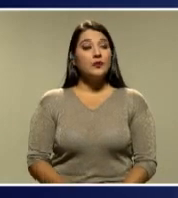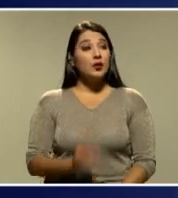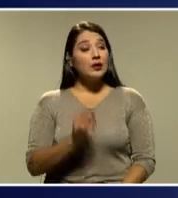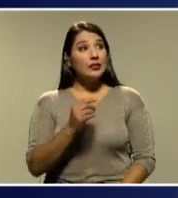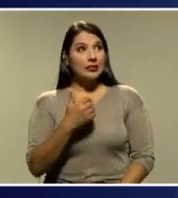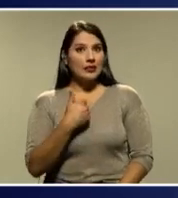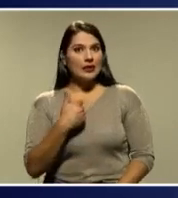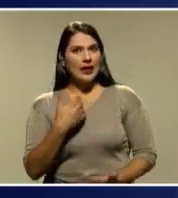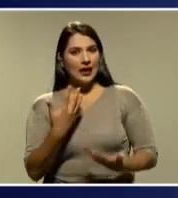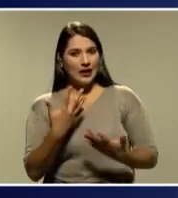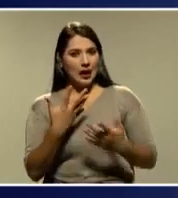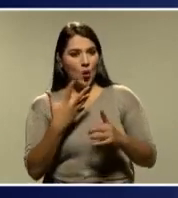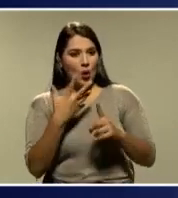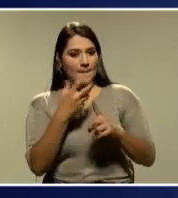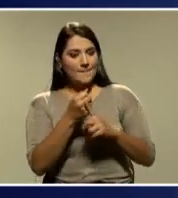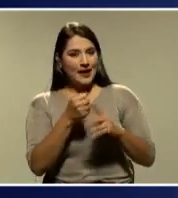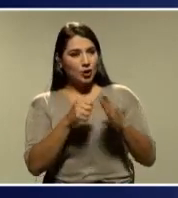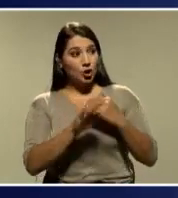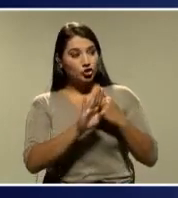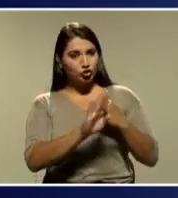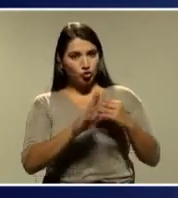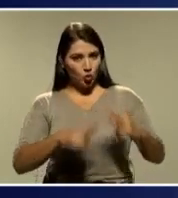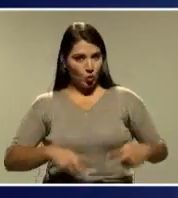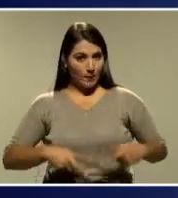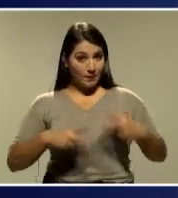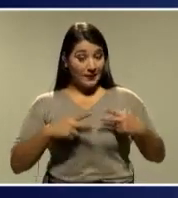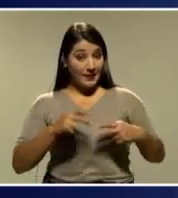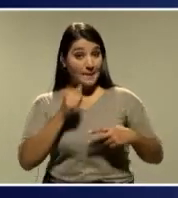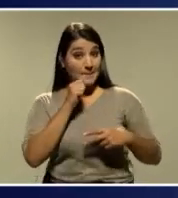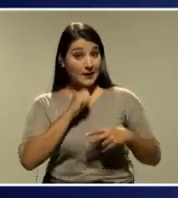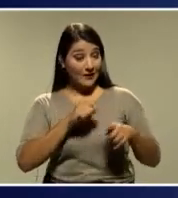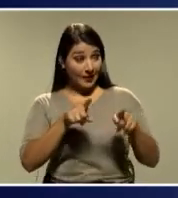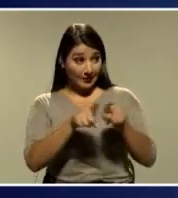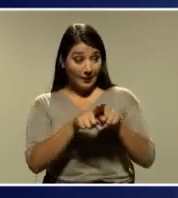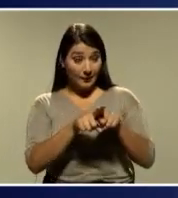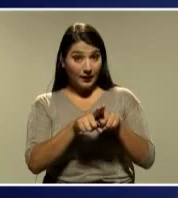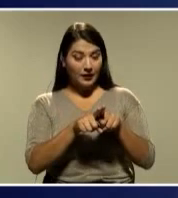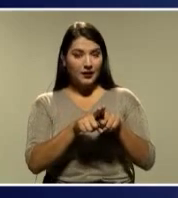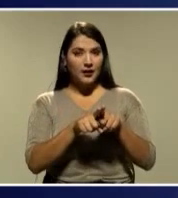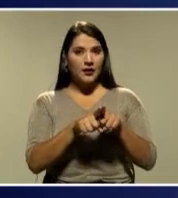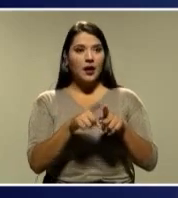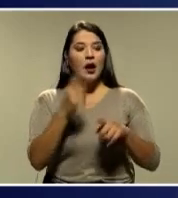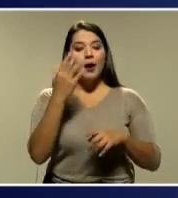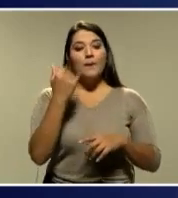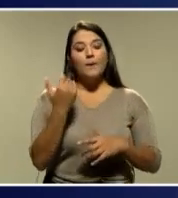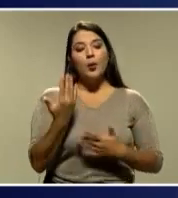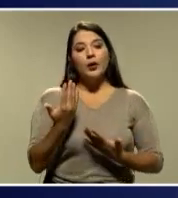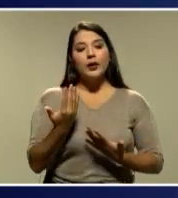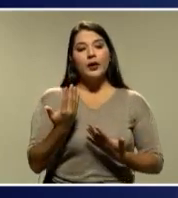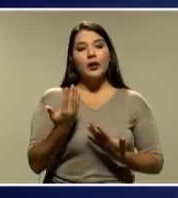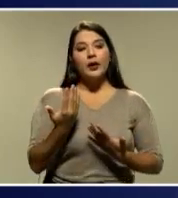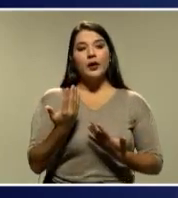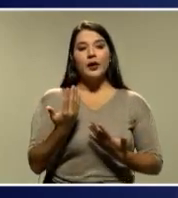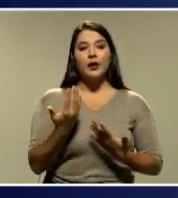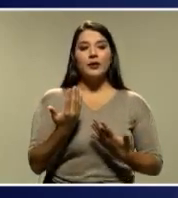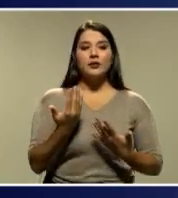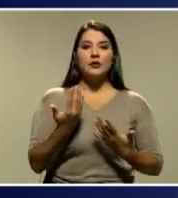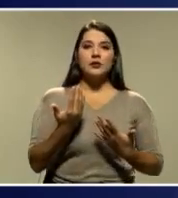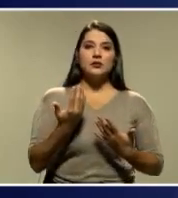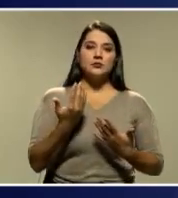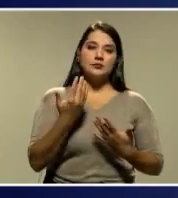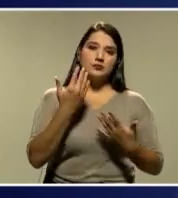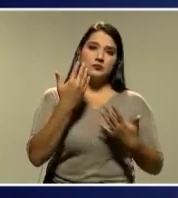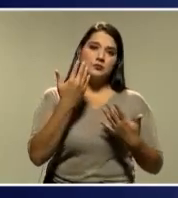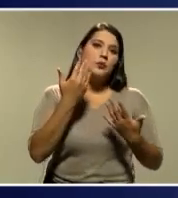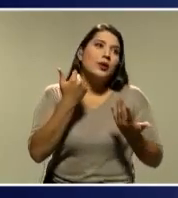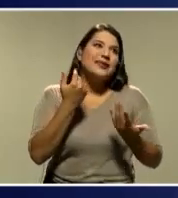tiene un impacto sobre la vida privada de uno también, Sí. en un sentido, porque nunca debe dejar de tener presente que es un